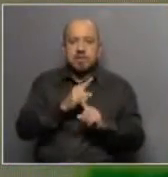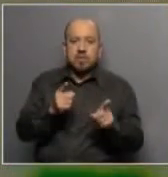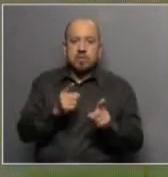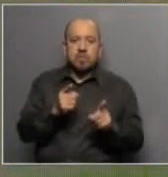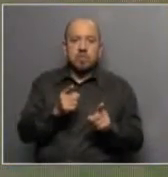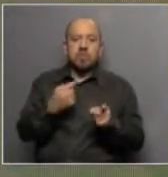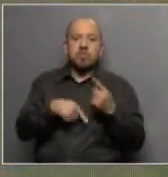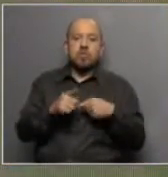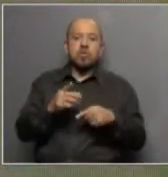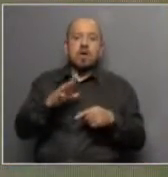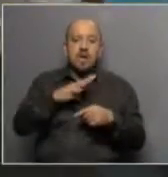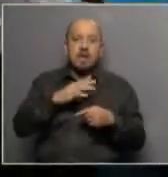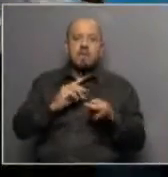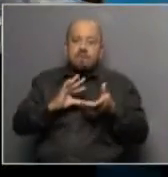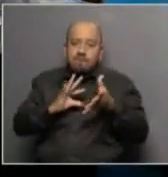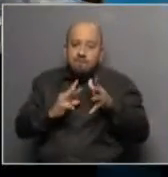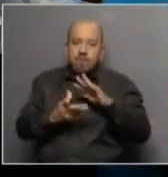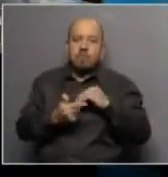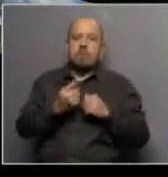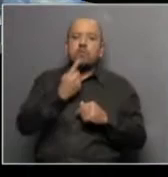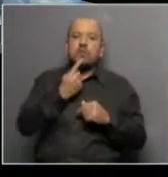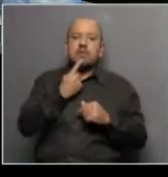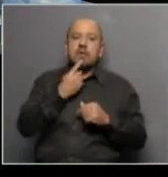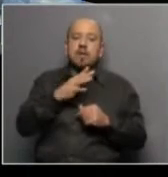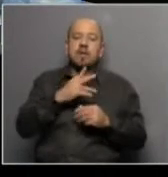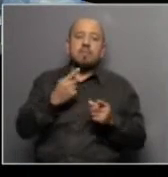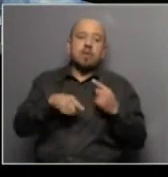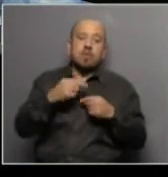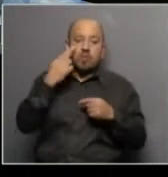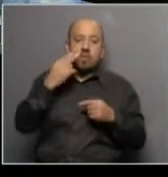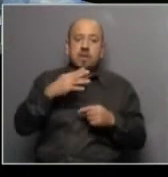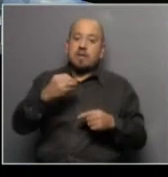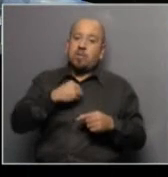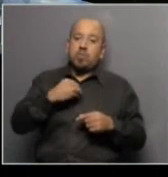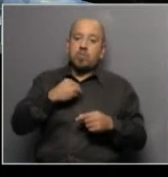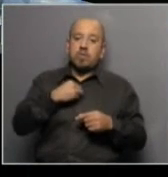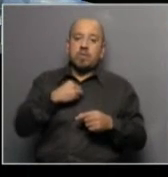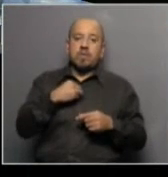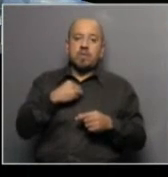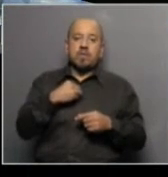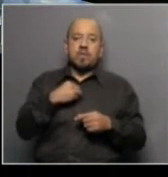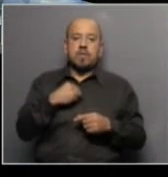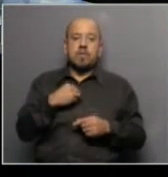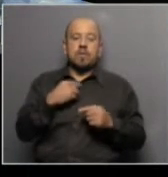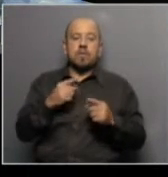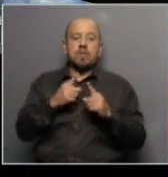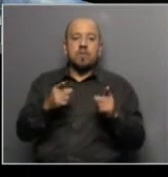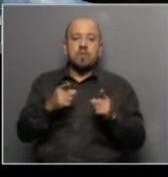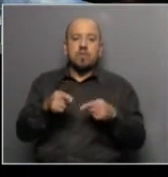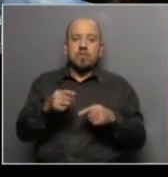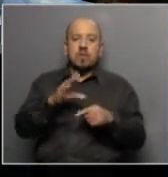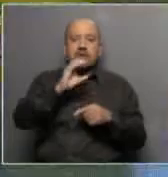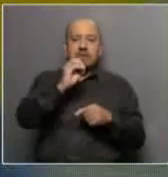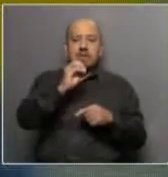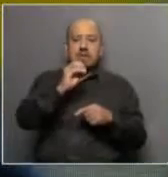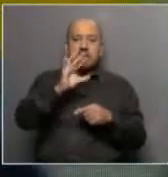decía. Instrumentos políticos hay. El problema es tener la voluntad para llevarlos adelante. No le afectan nada al 0,1, pero